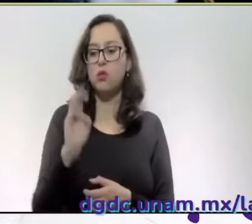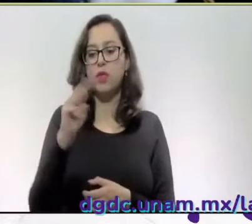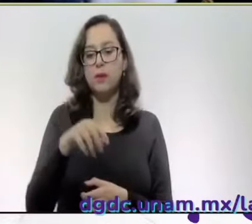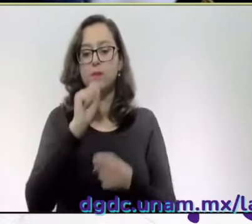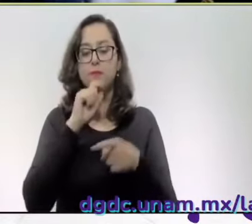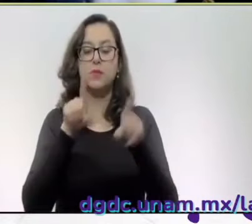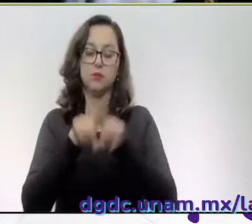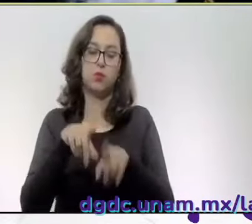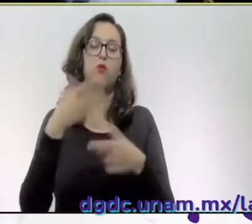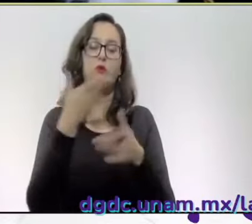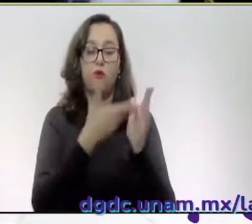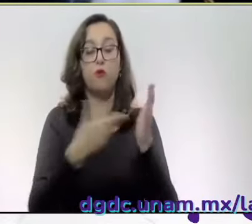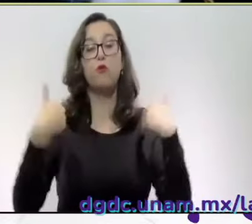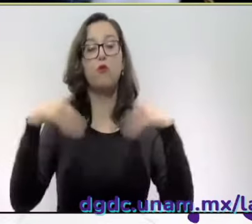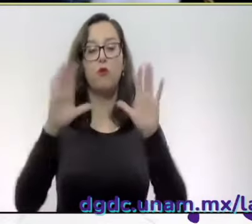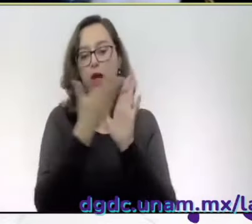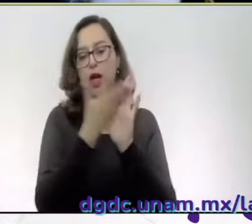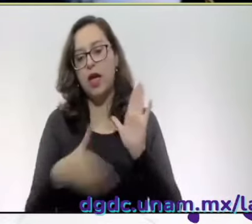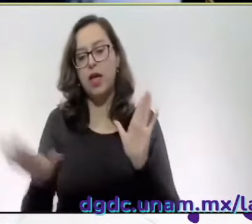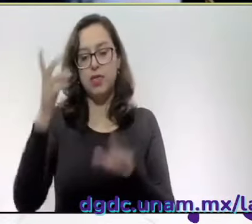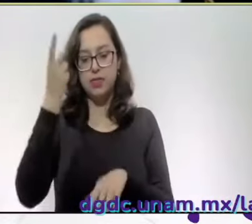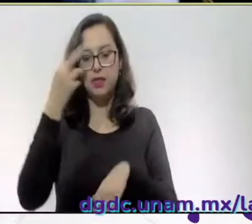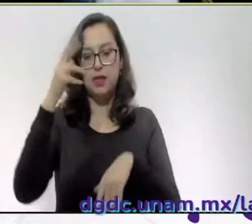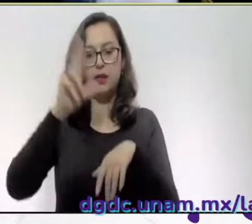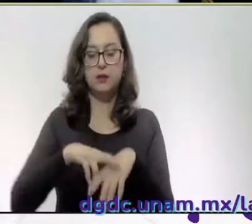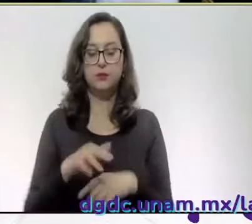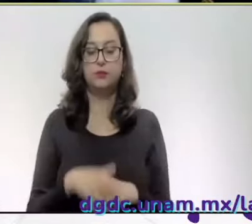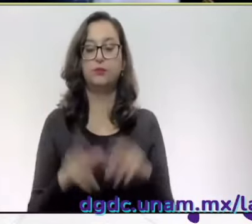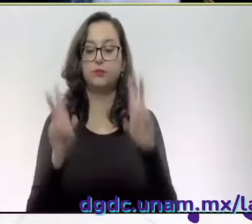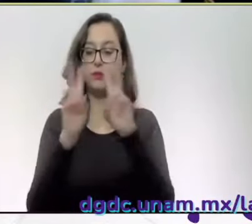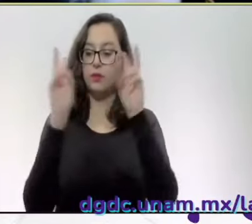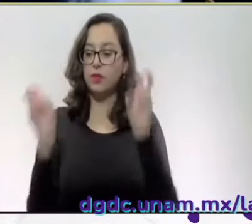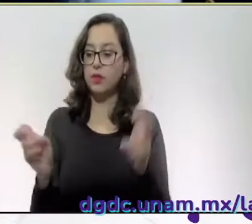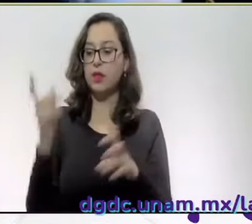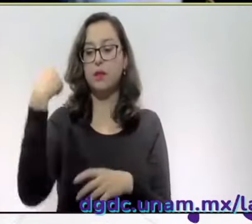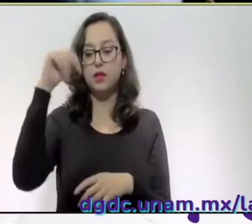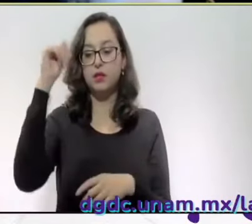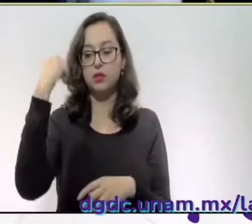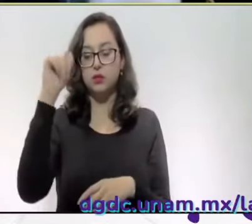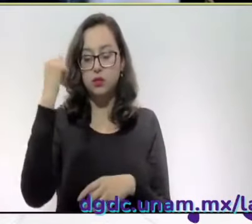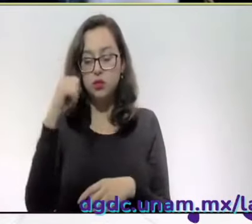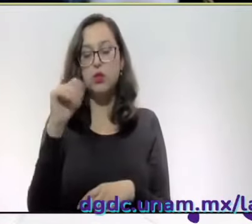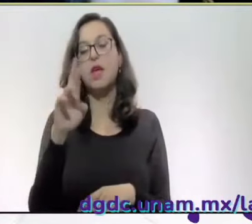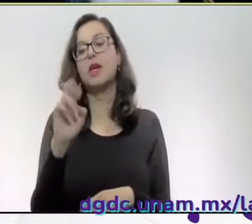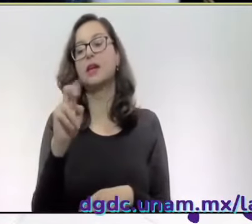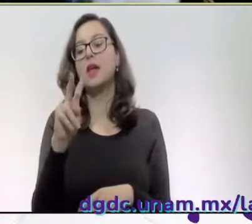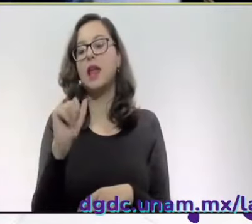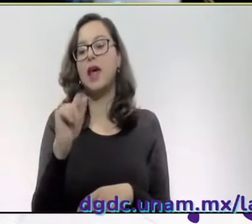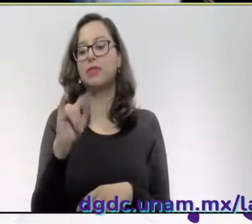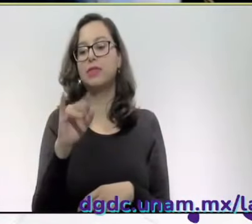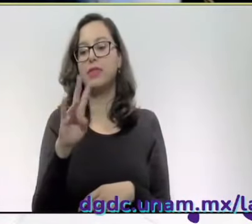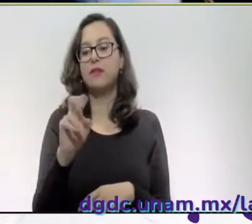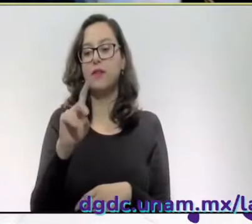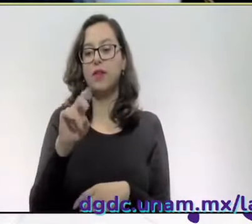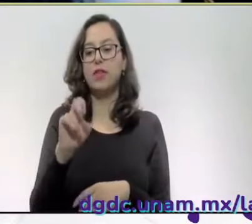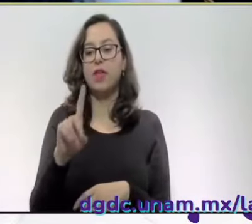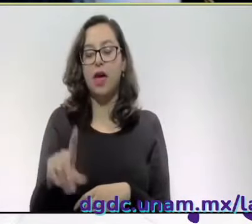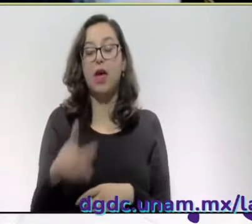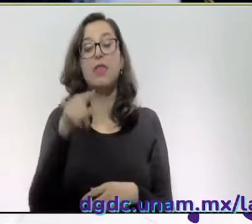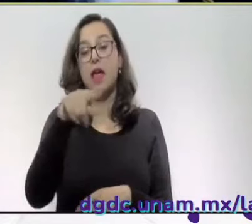director. Su área de investigación es la teoría de la relatividad general de Einstein y es autor de más de